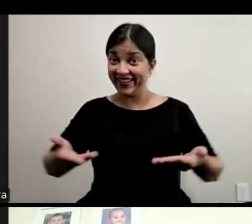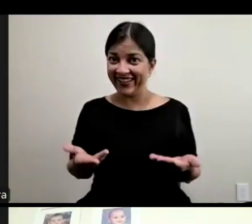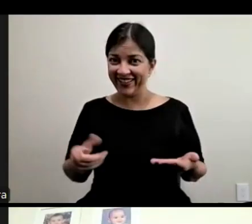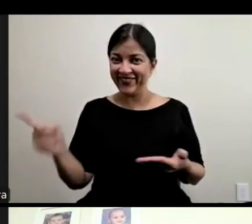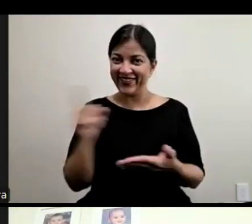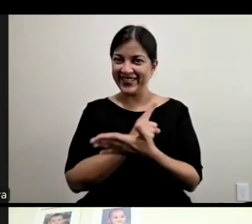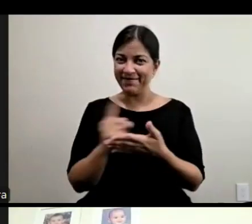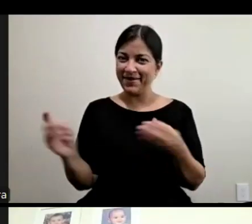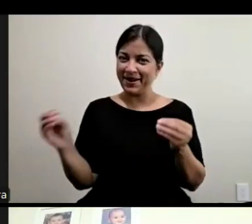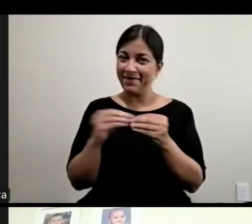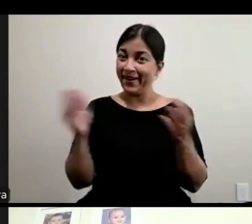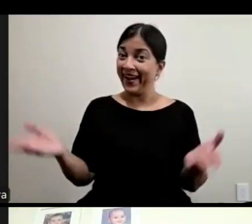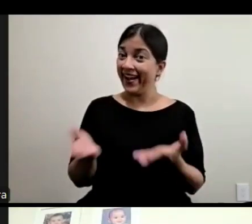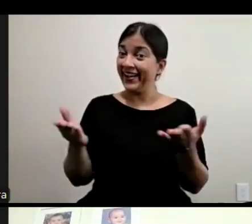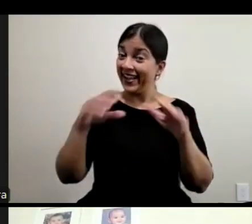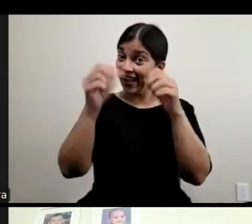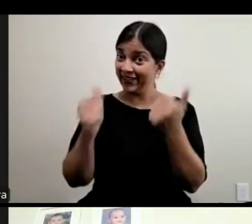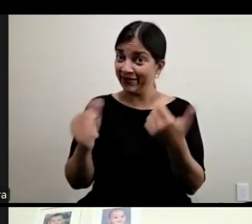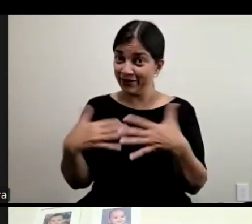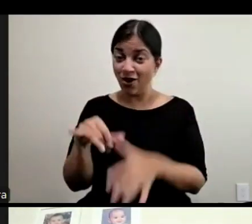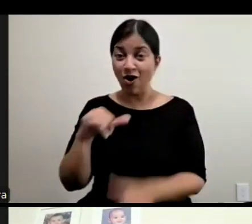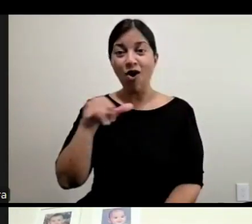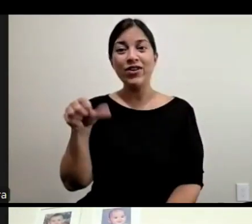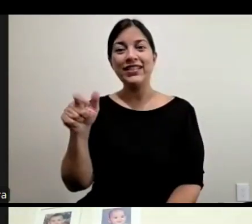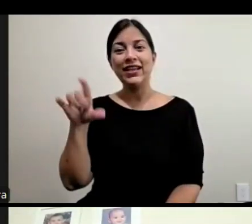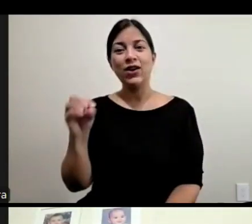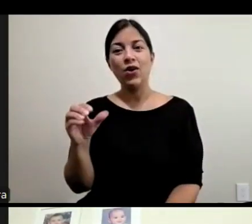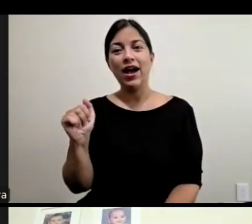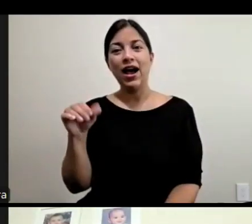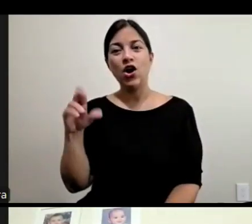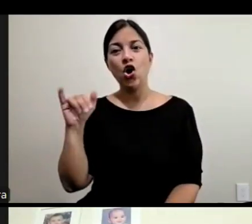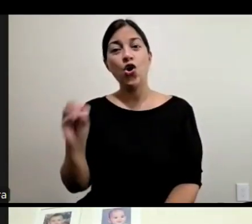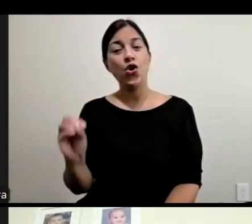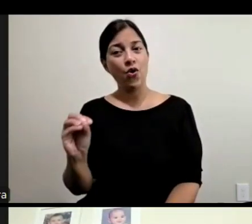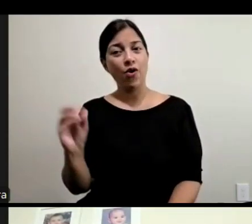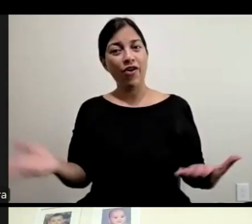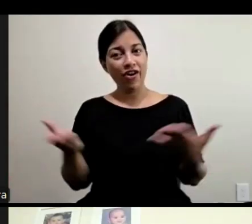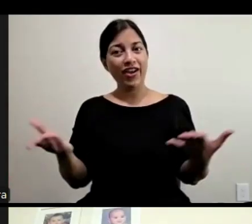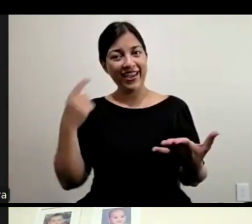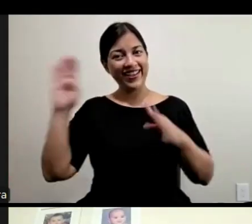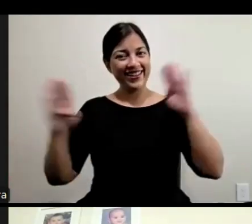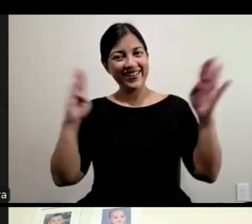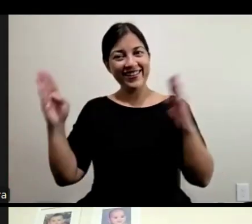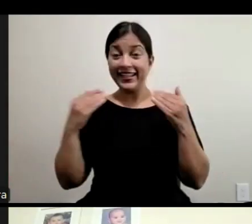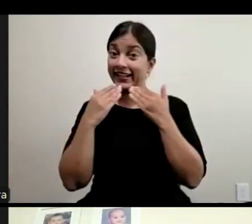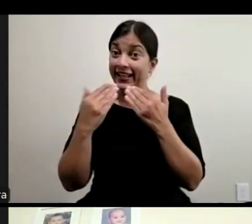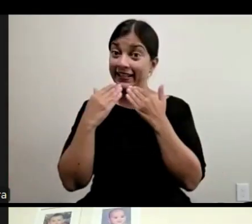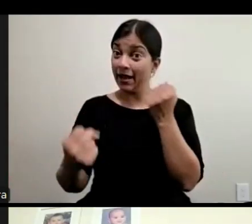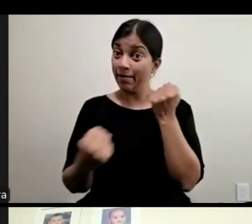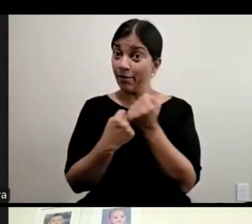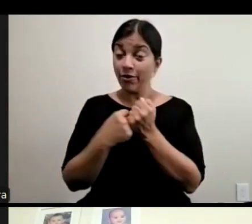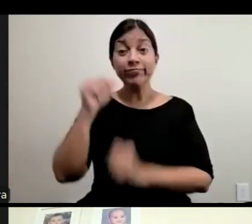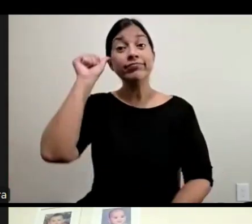más aquí en Arte Fusión. José Arroyo, como dice Javier aquí, que les saluda y por supuesto le agradece su apoyo y les recuerda